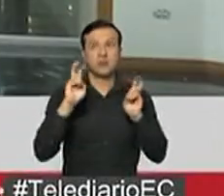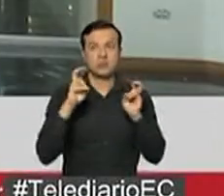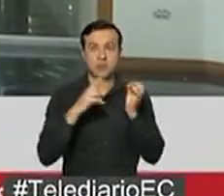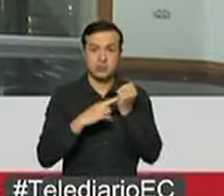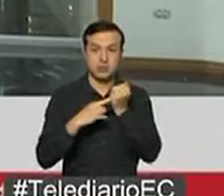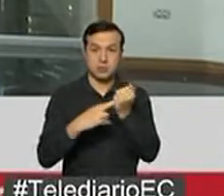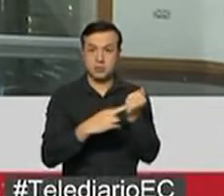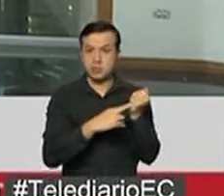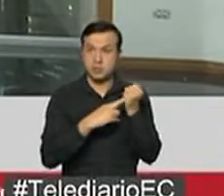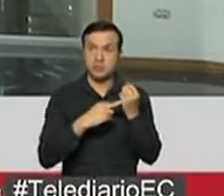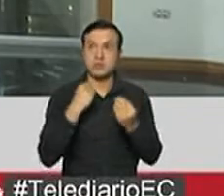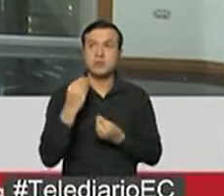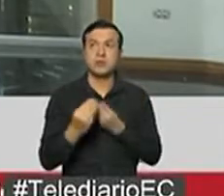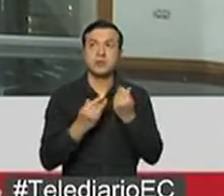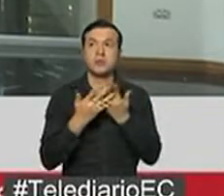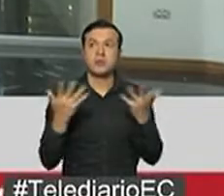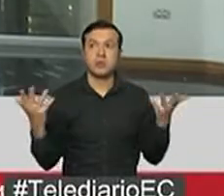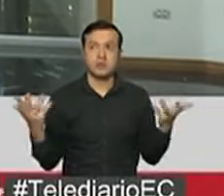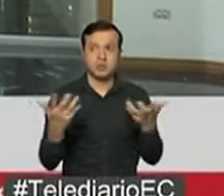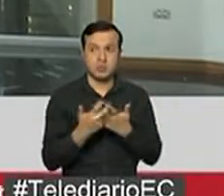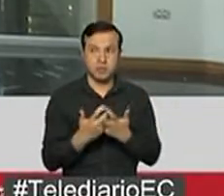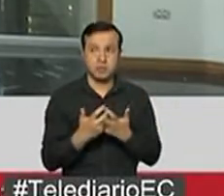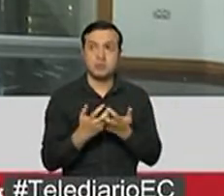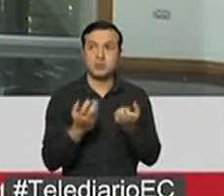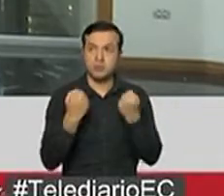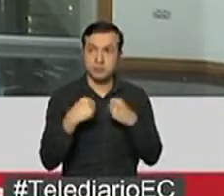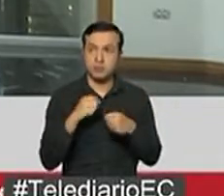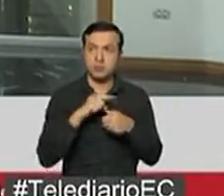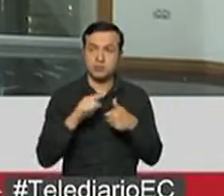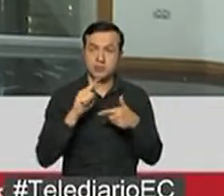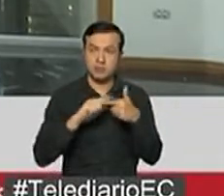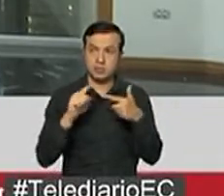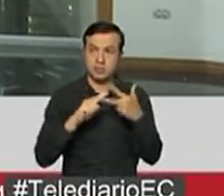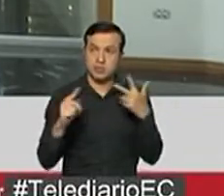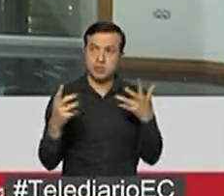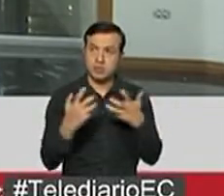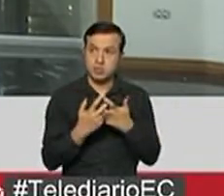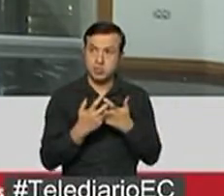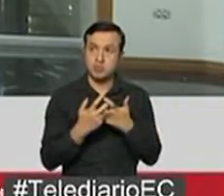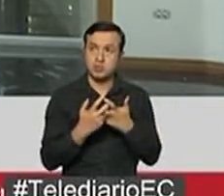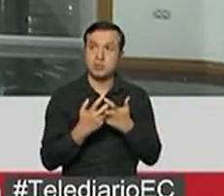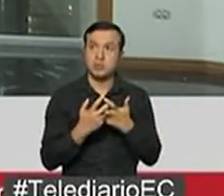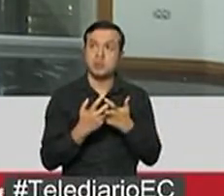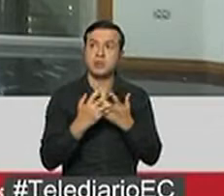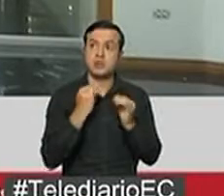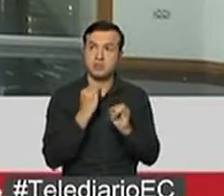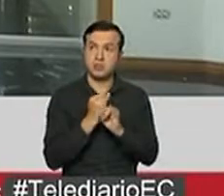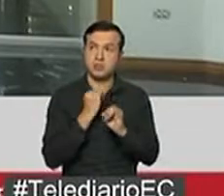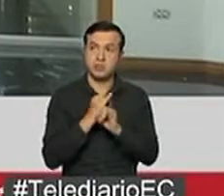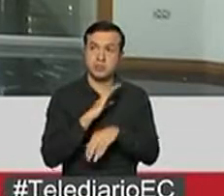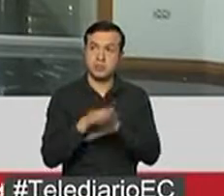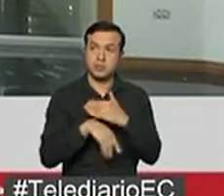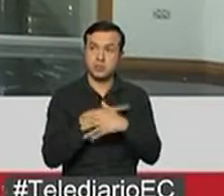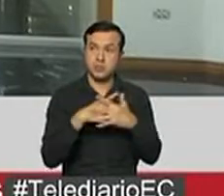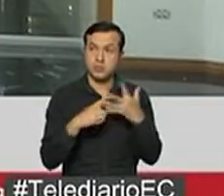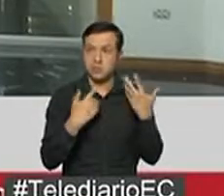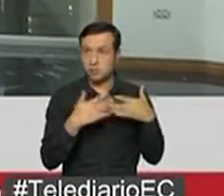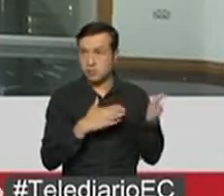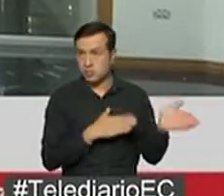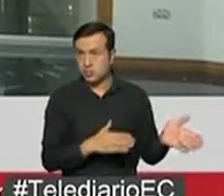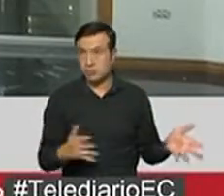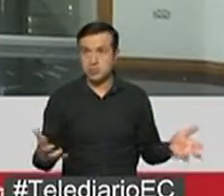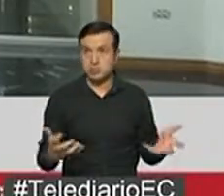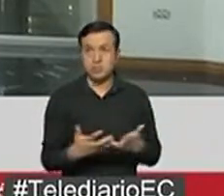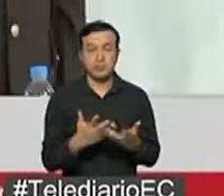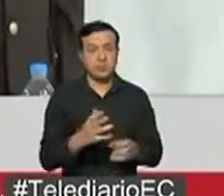van a coexistir seguir coexistiendo los diferentes entes entes de control en el sistema de